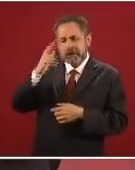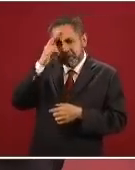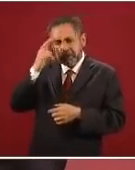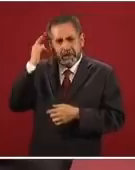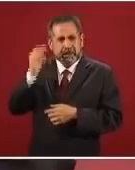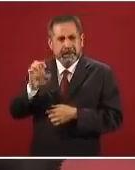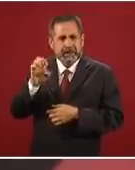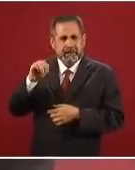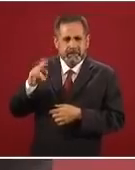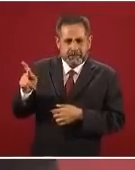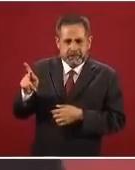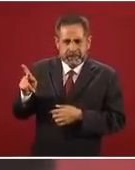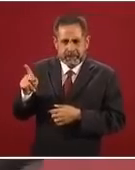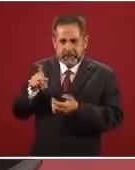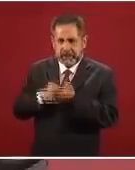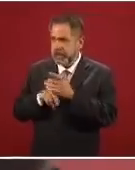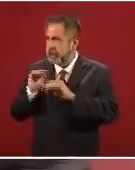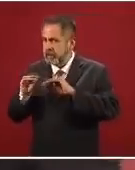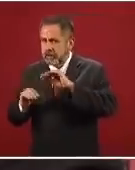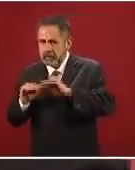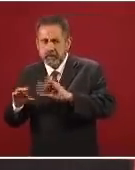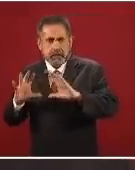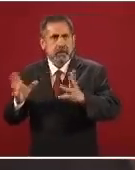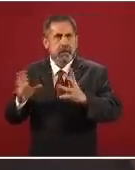Estado Mayor Presidencial, que ya está impactada porque